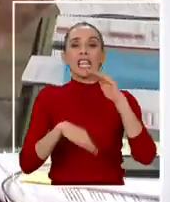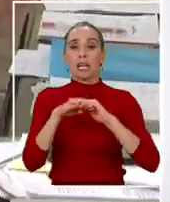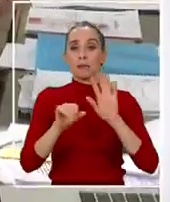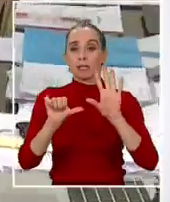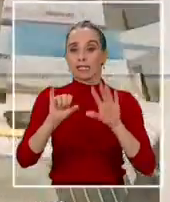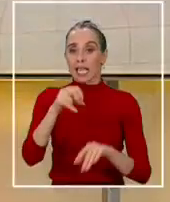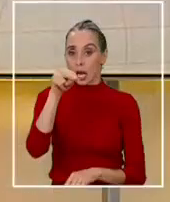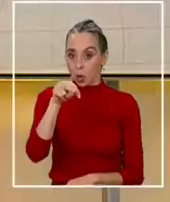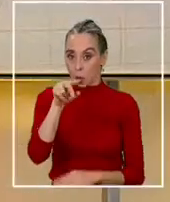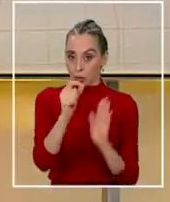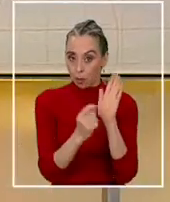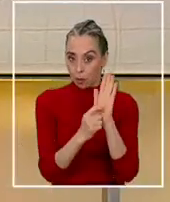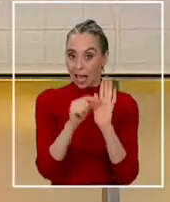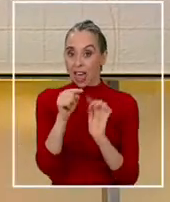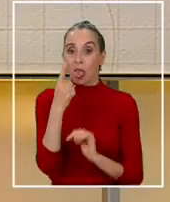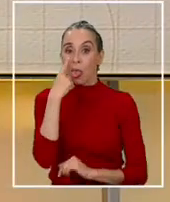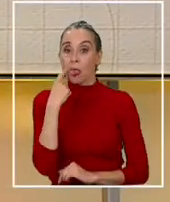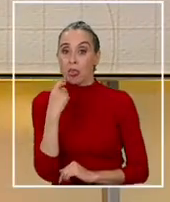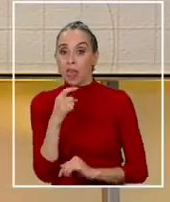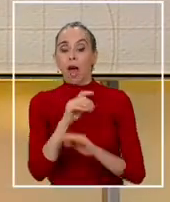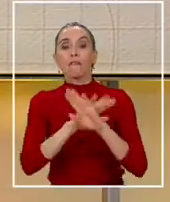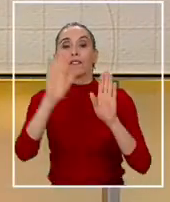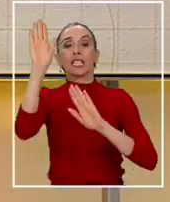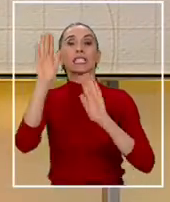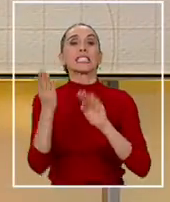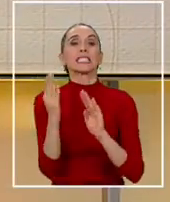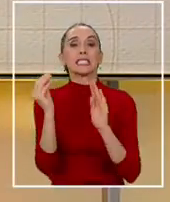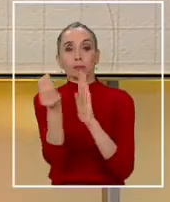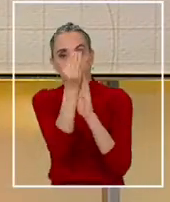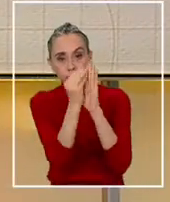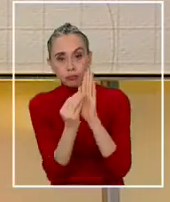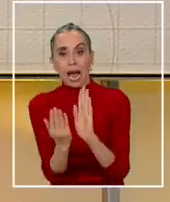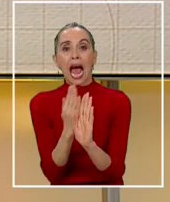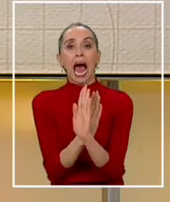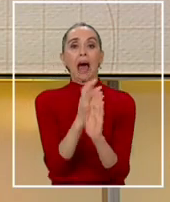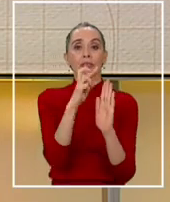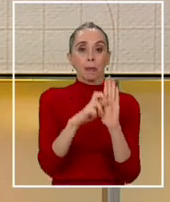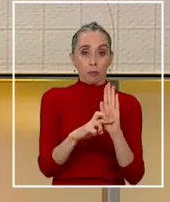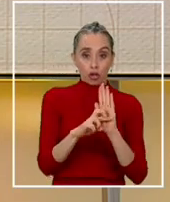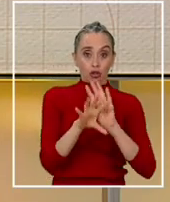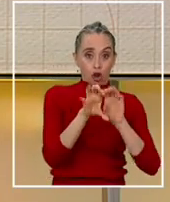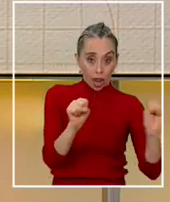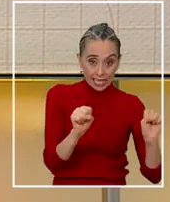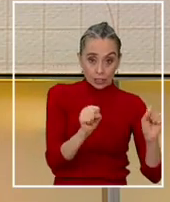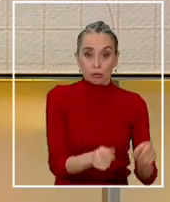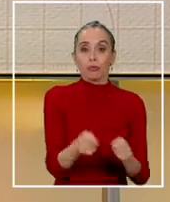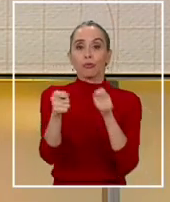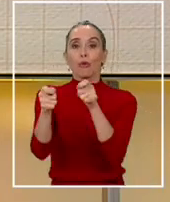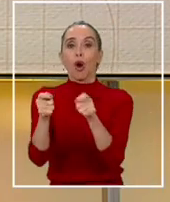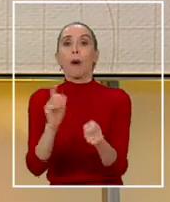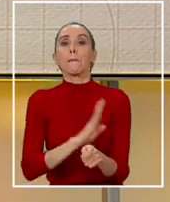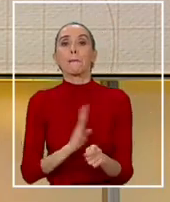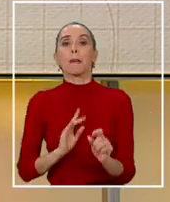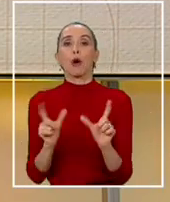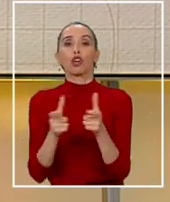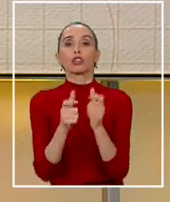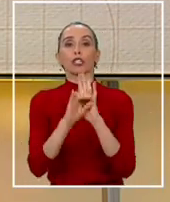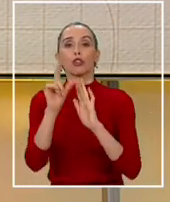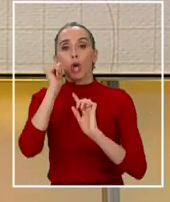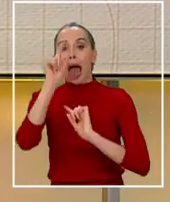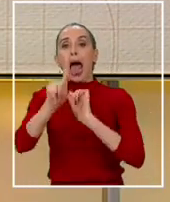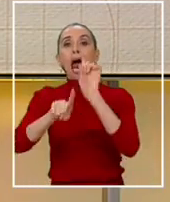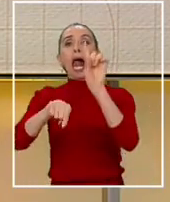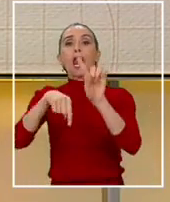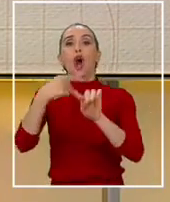Seis de junio porque en esa jornada deben cerrarse el llamado anteproyecto para ser entregado al consejo constitucional el día siguiente